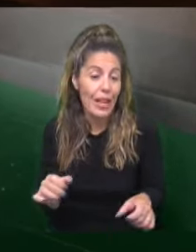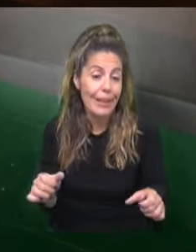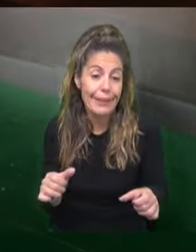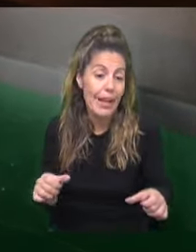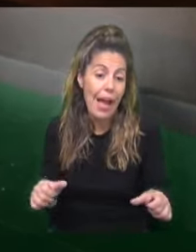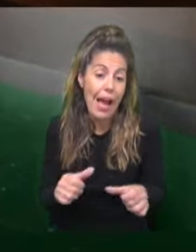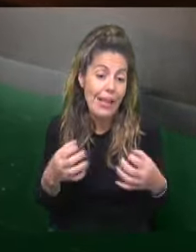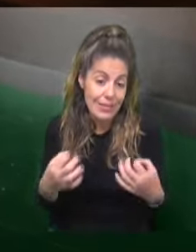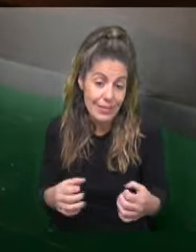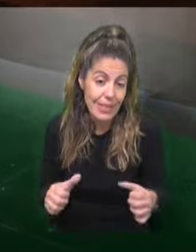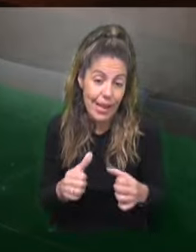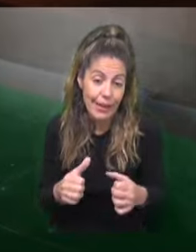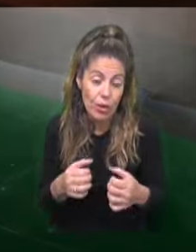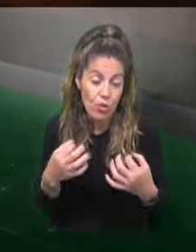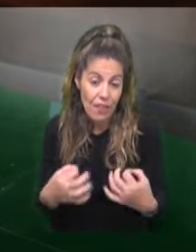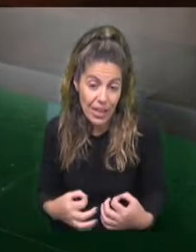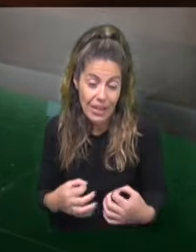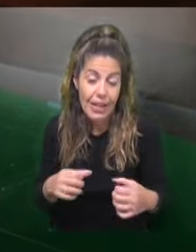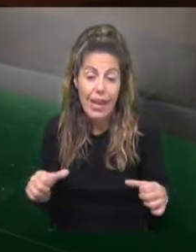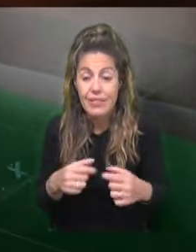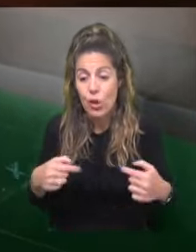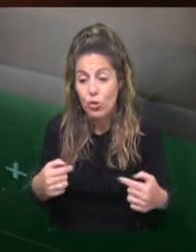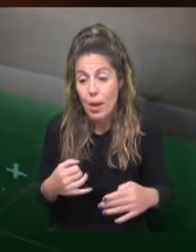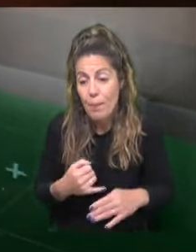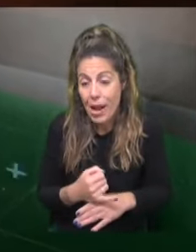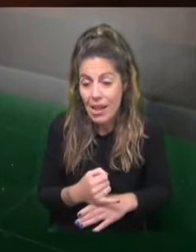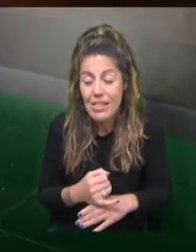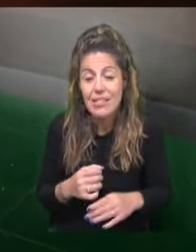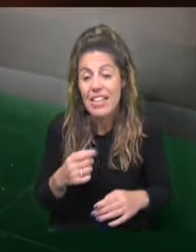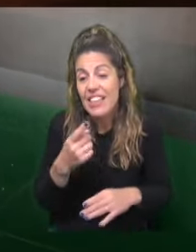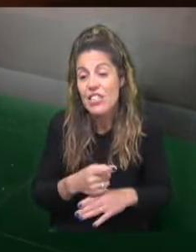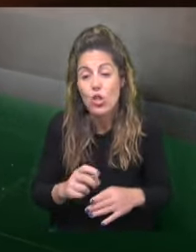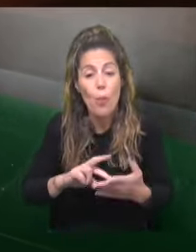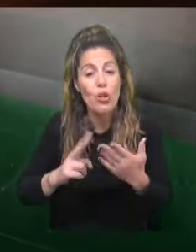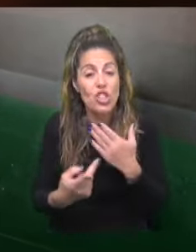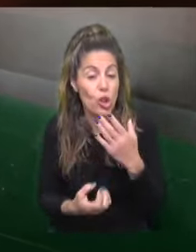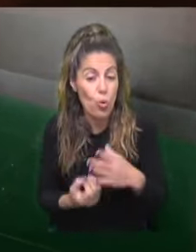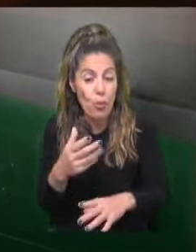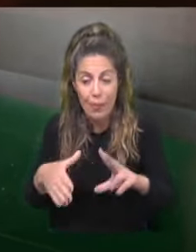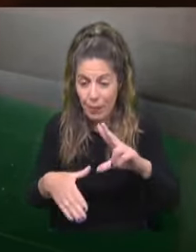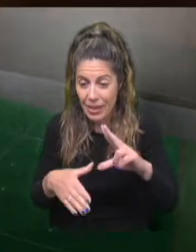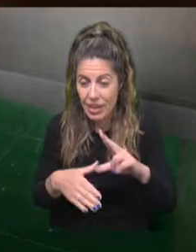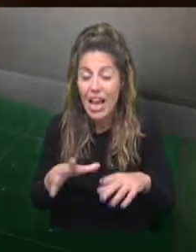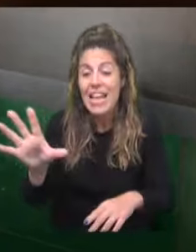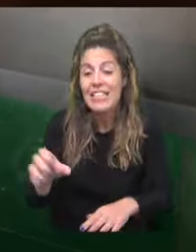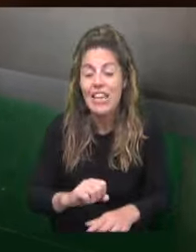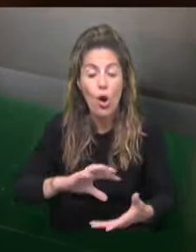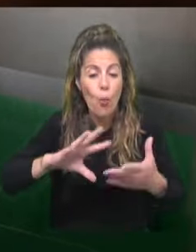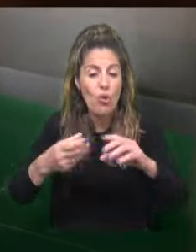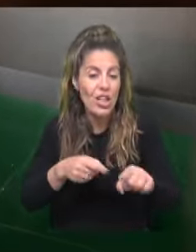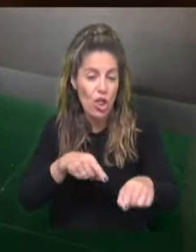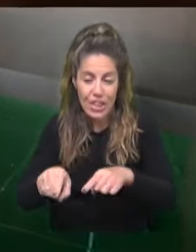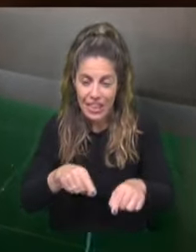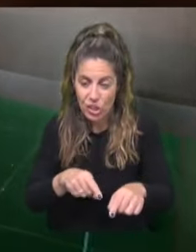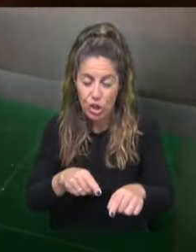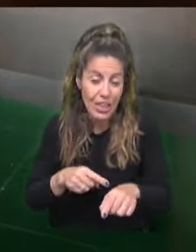error se decidió hacer un proyecto totalmente novedoso para América Latina se trajo un modelo este de gestión y